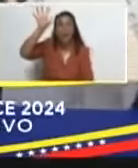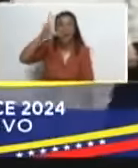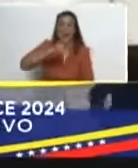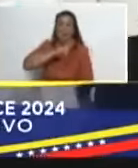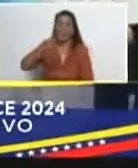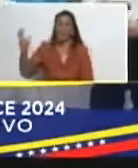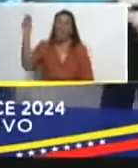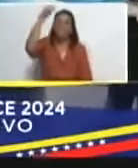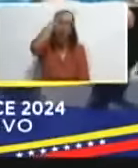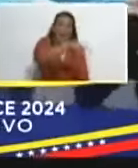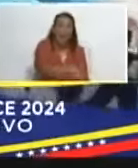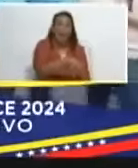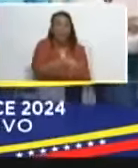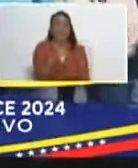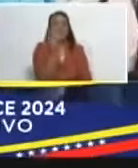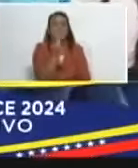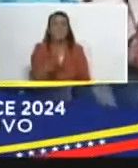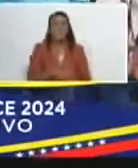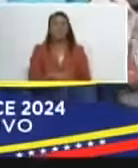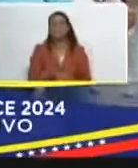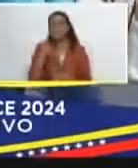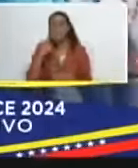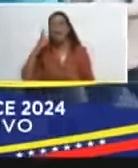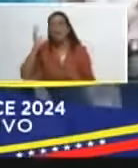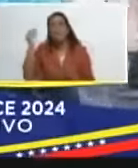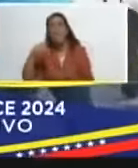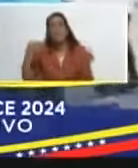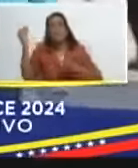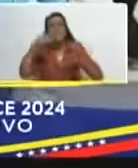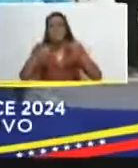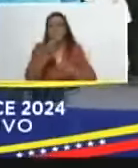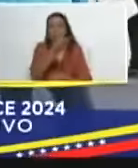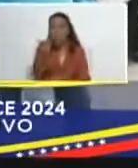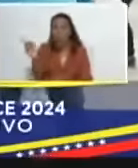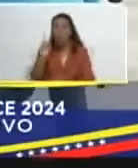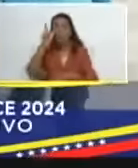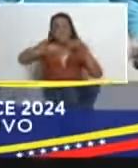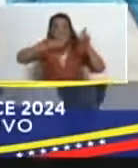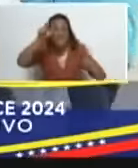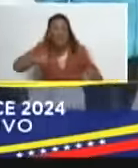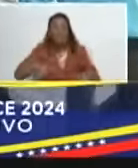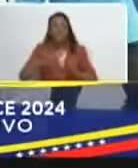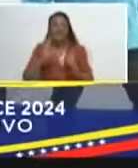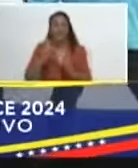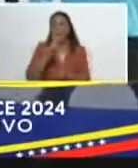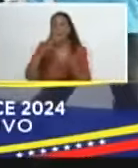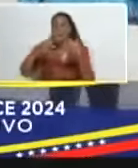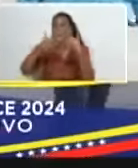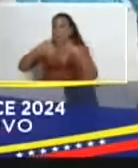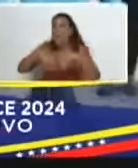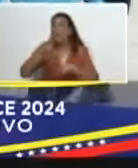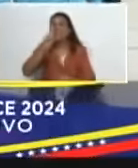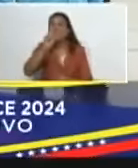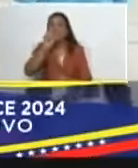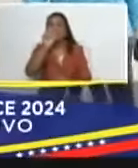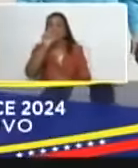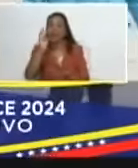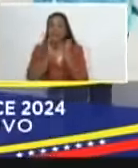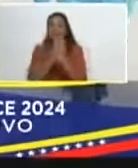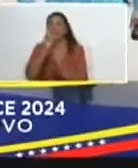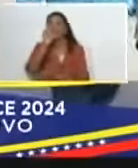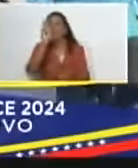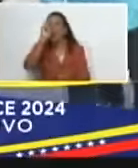portuguesa. Aquí seguimos avanzando, mira que hay gente buena, chicas. Santoni produciendo, felicitaciones